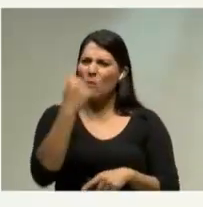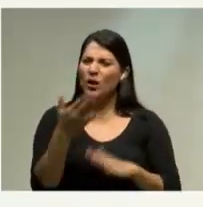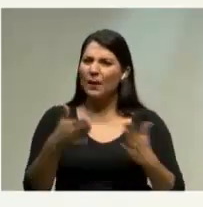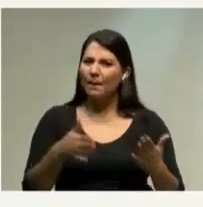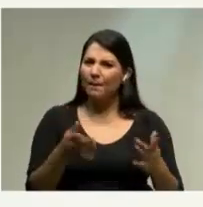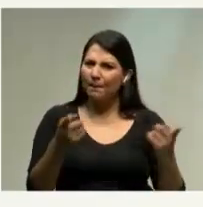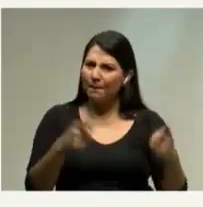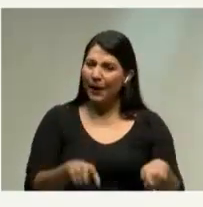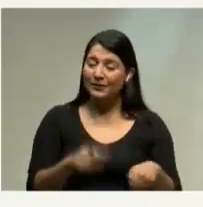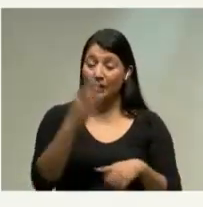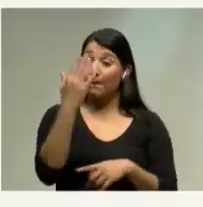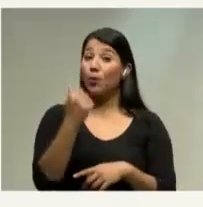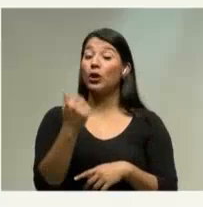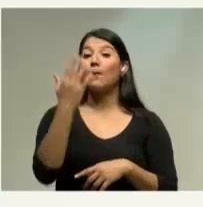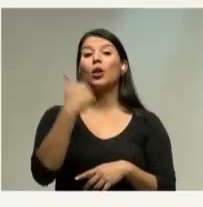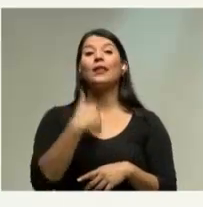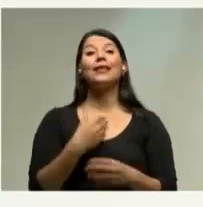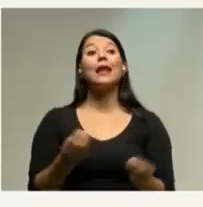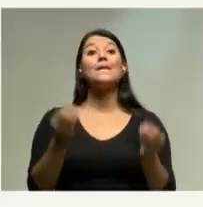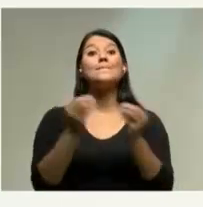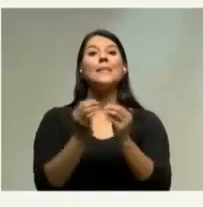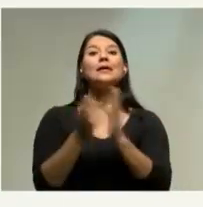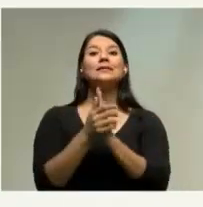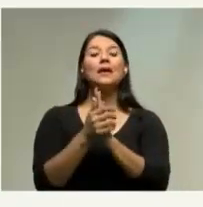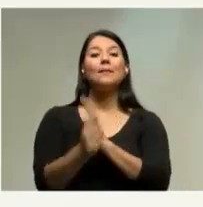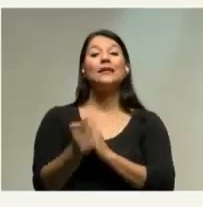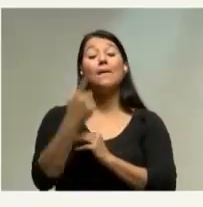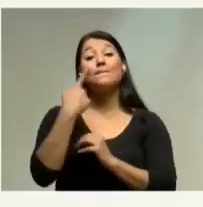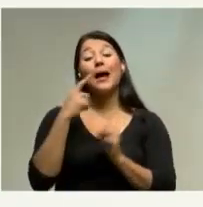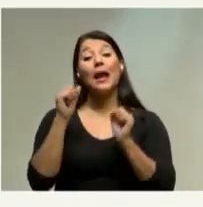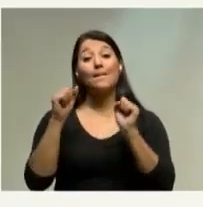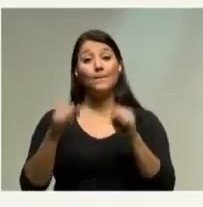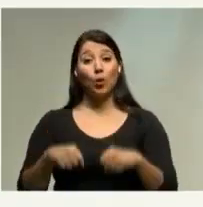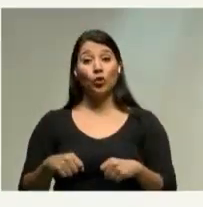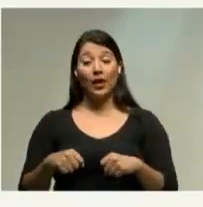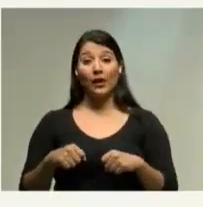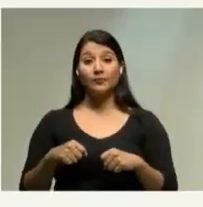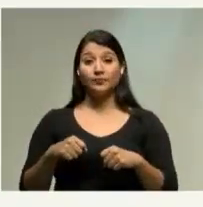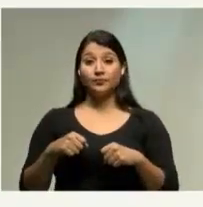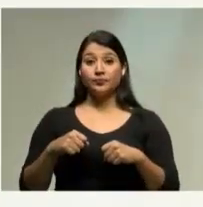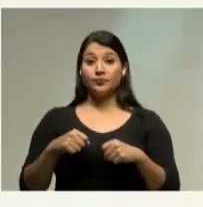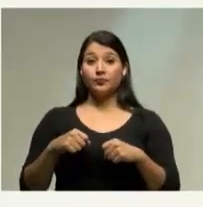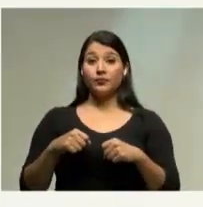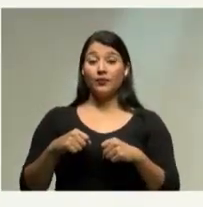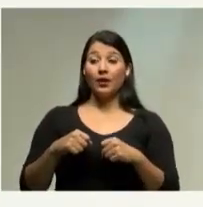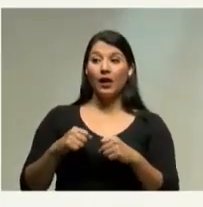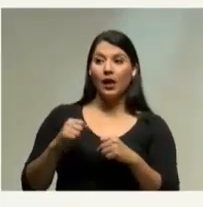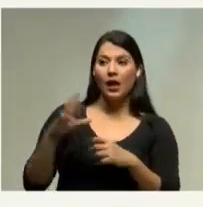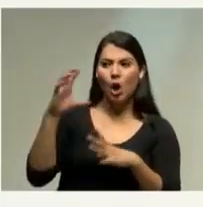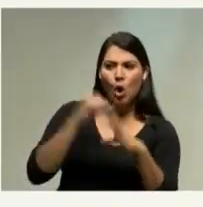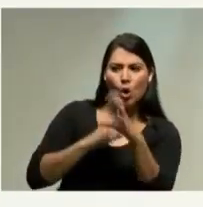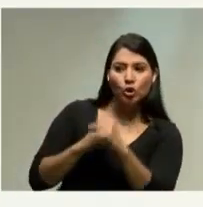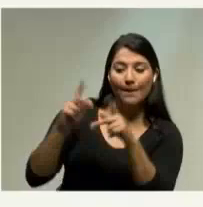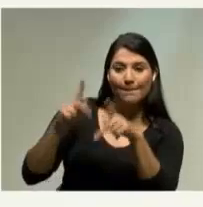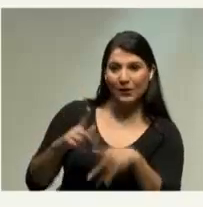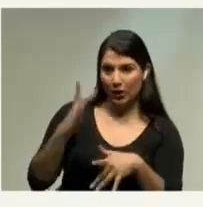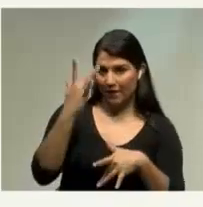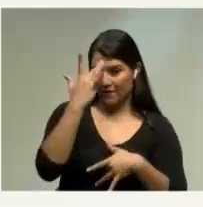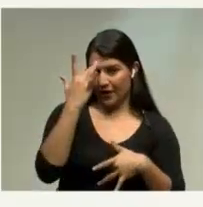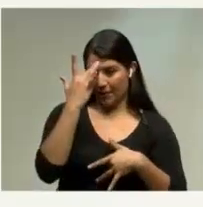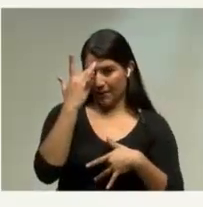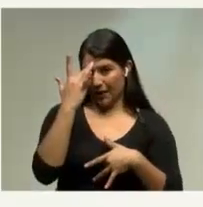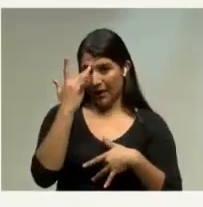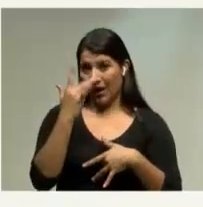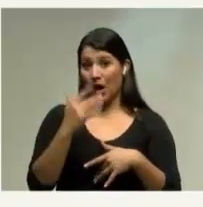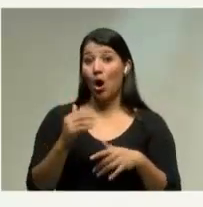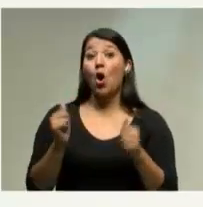se tiene una mayor capacidad para poder llegar a la población afectada con un